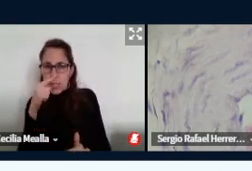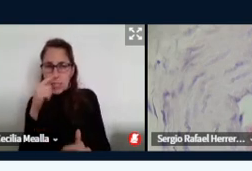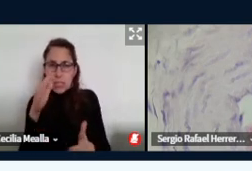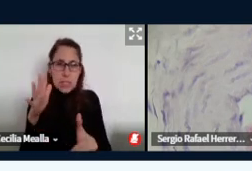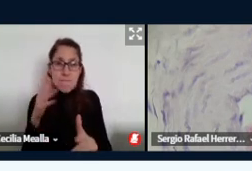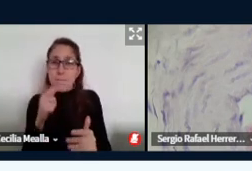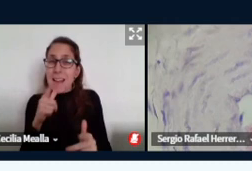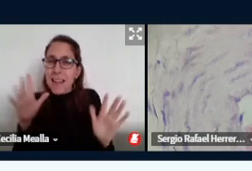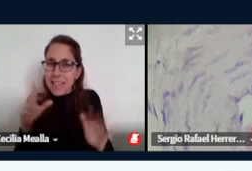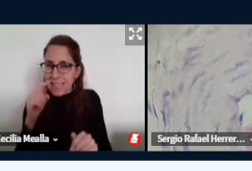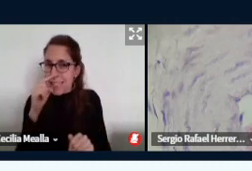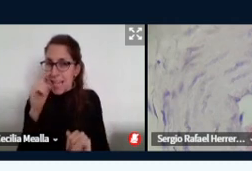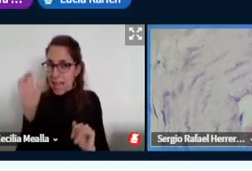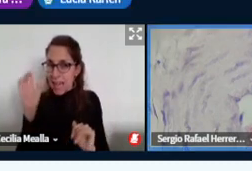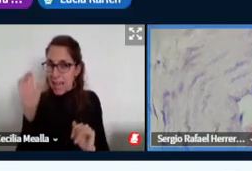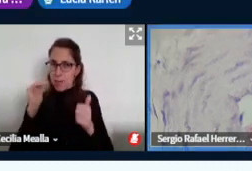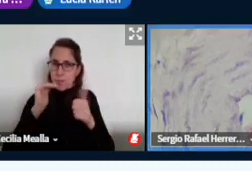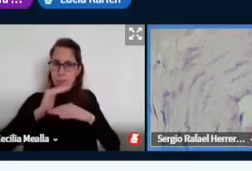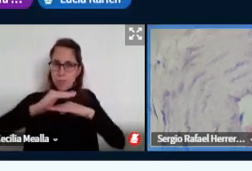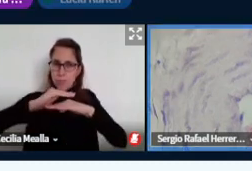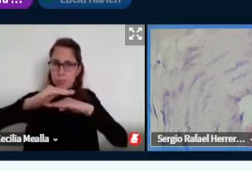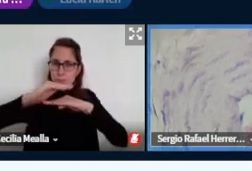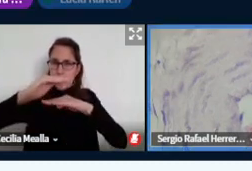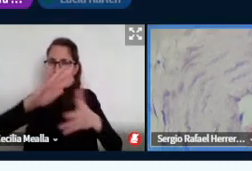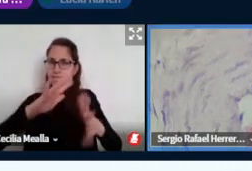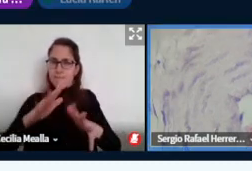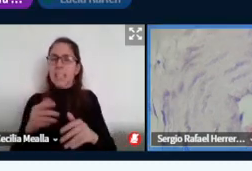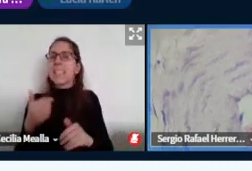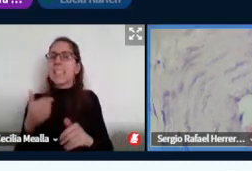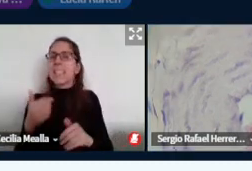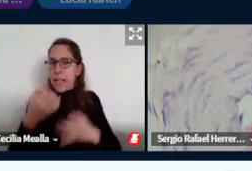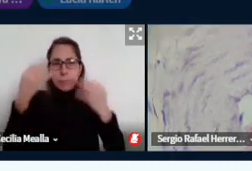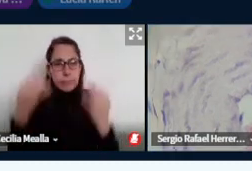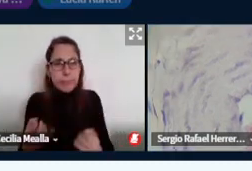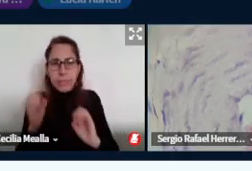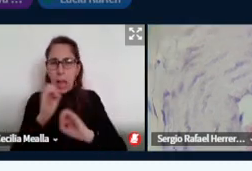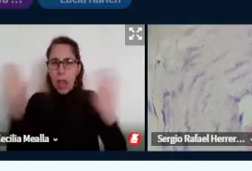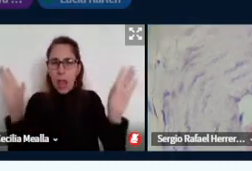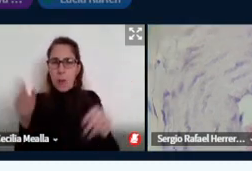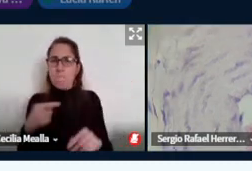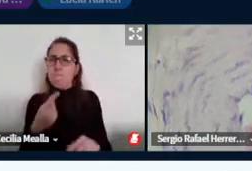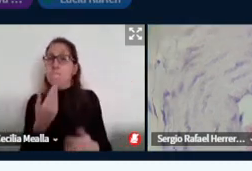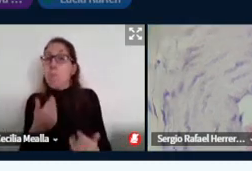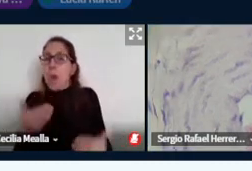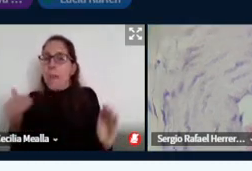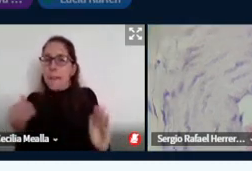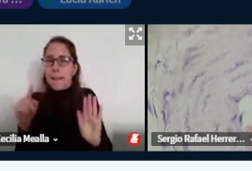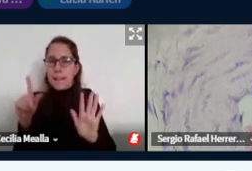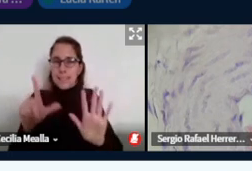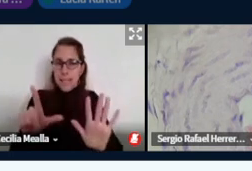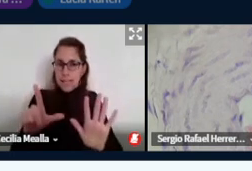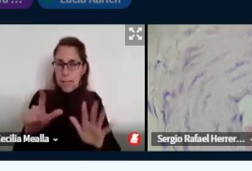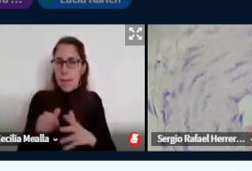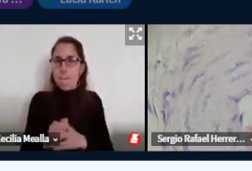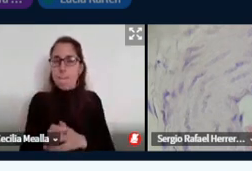y hasta no sé si unas 7. 6 seguro. Sí, 6 seguro. Entonces, no estamos